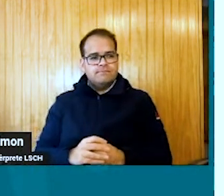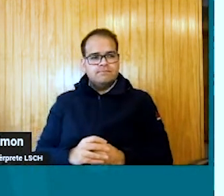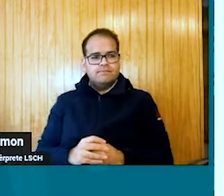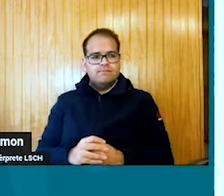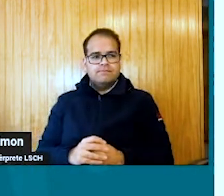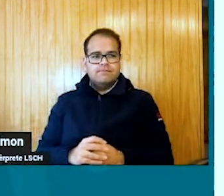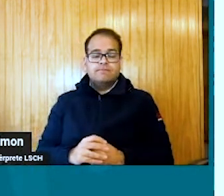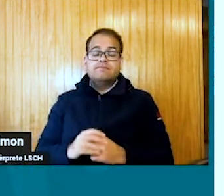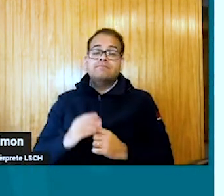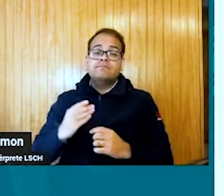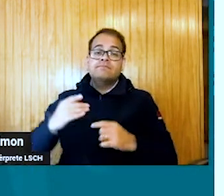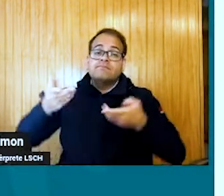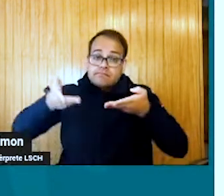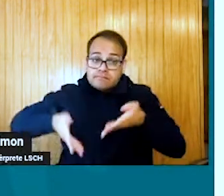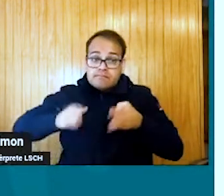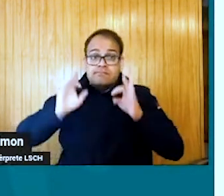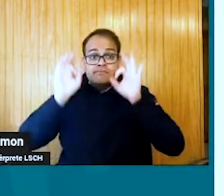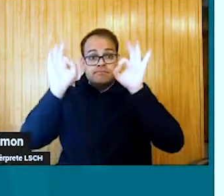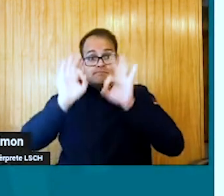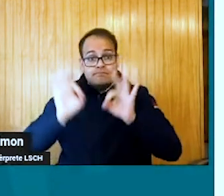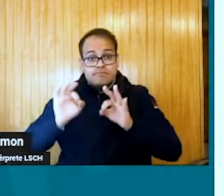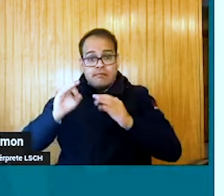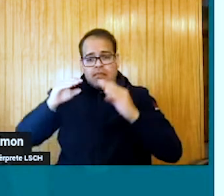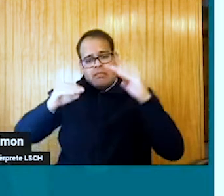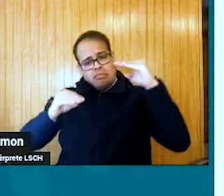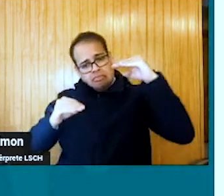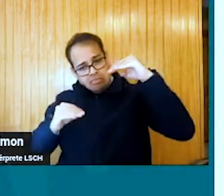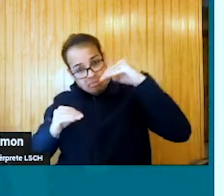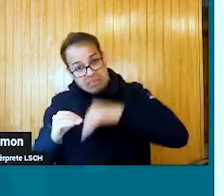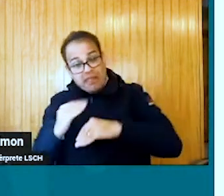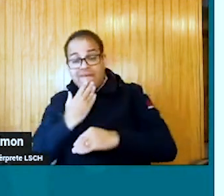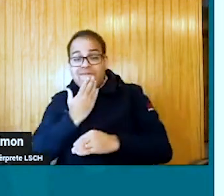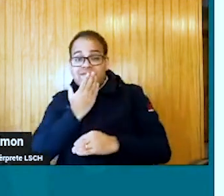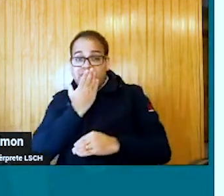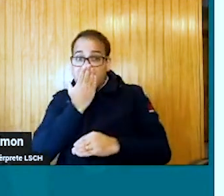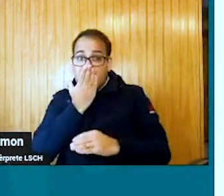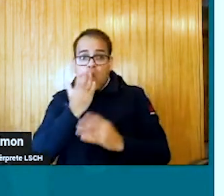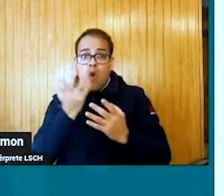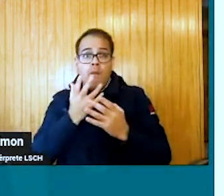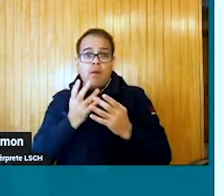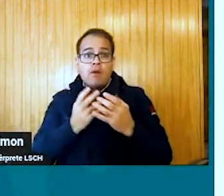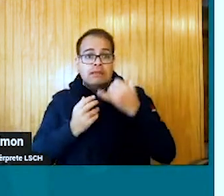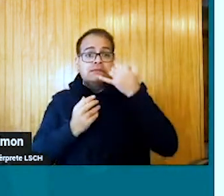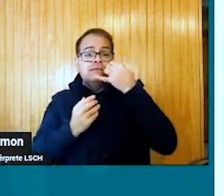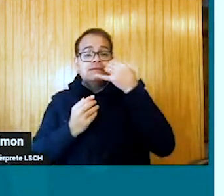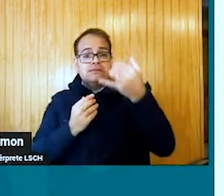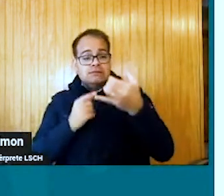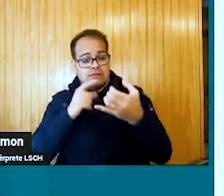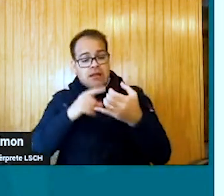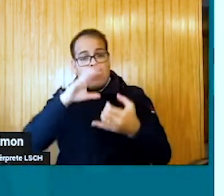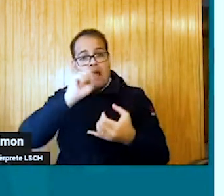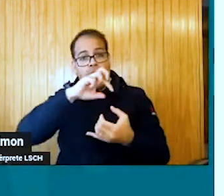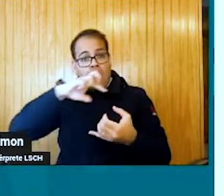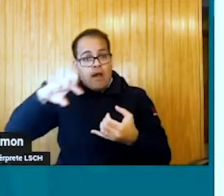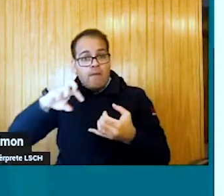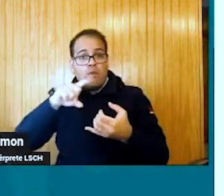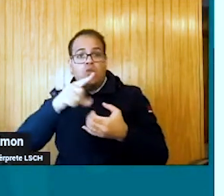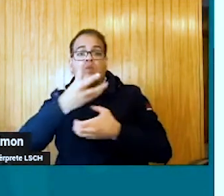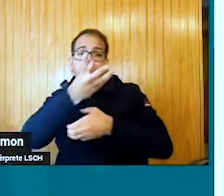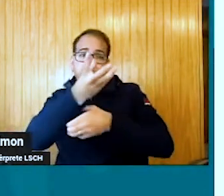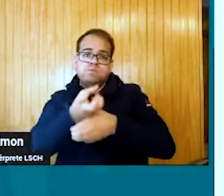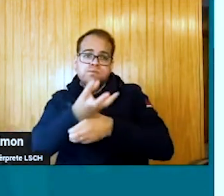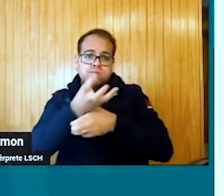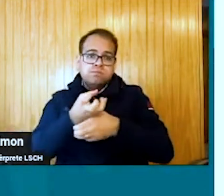Lo que les expliqué ahora, las caídas y todo, están en una aplicación. La pueden bajar en